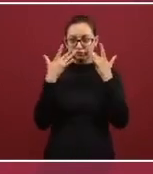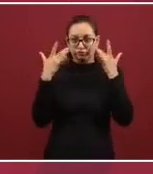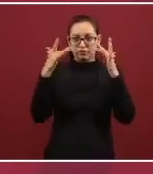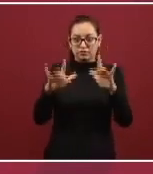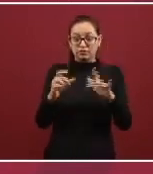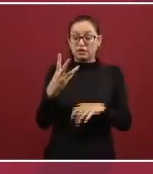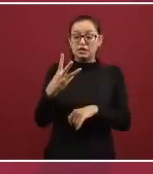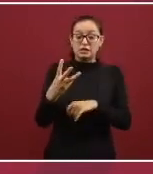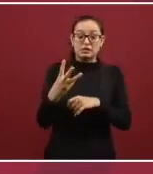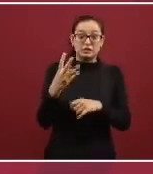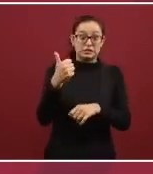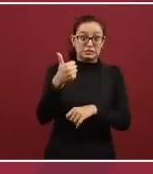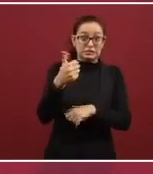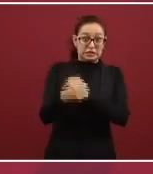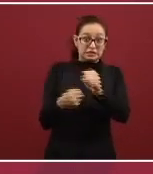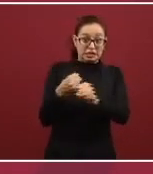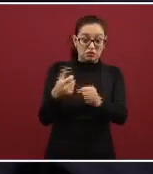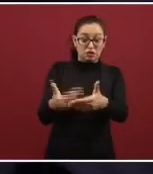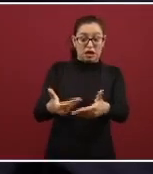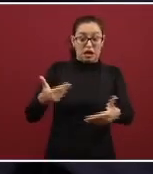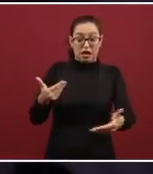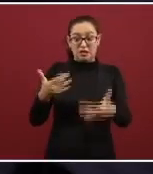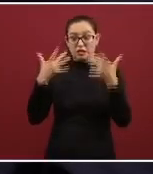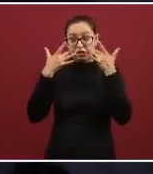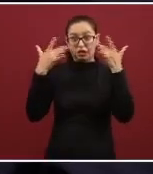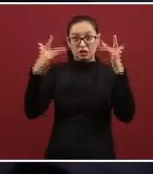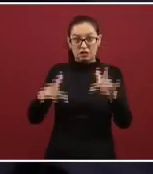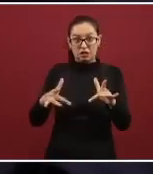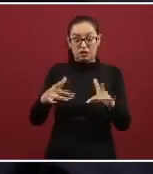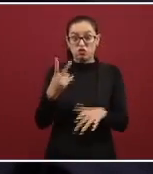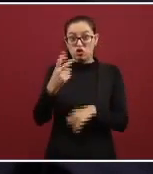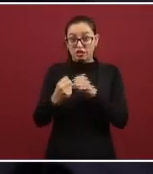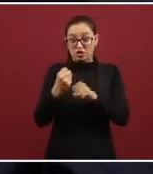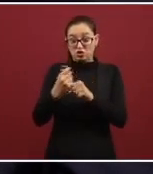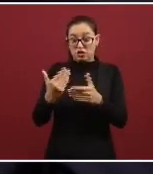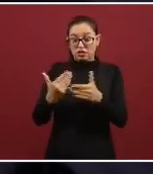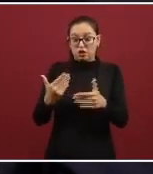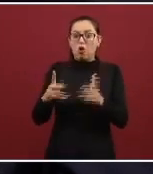antes de los 2 años, se convoca elecciones.